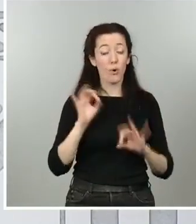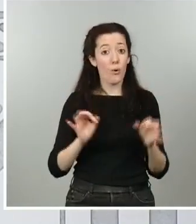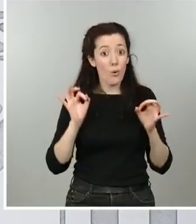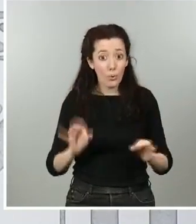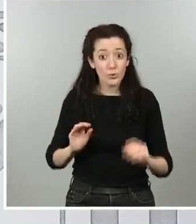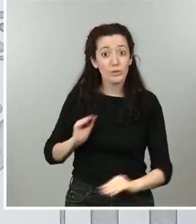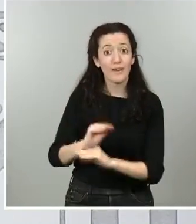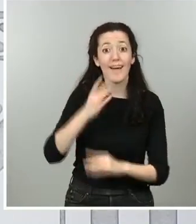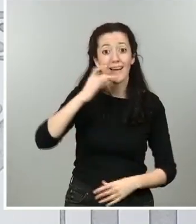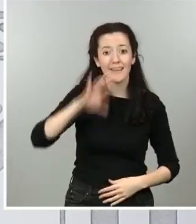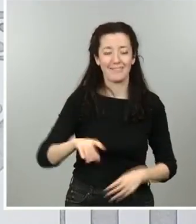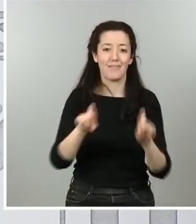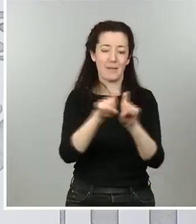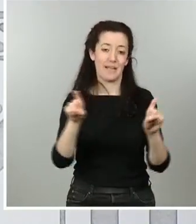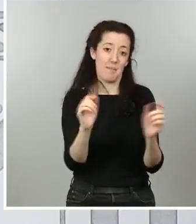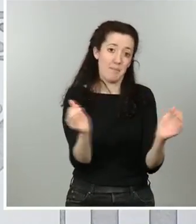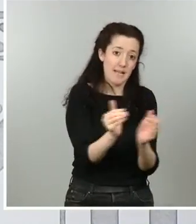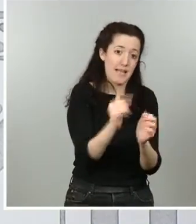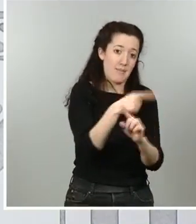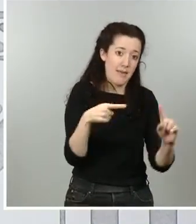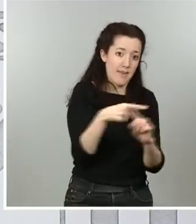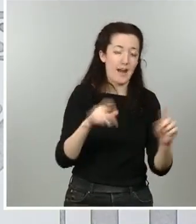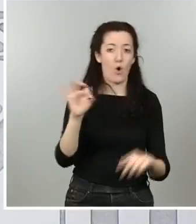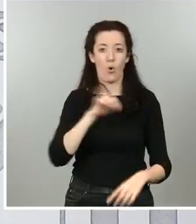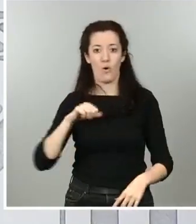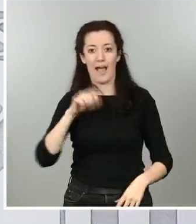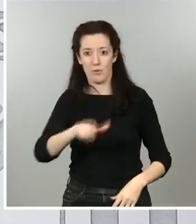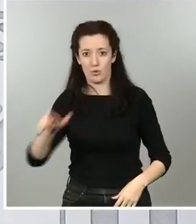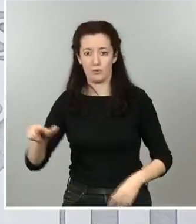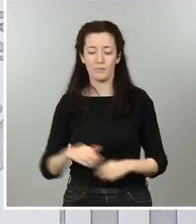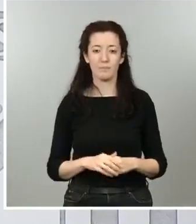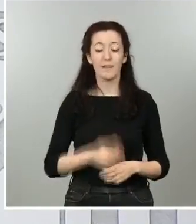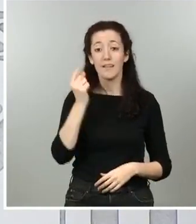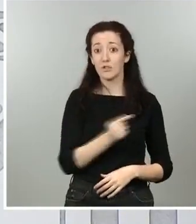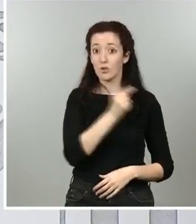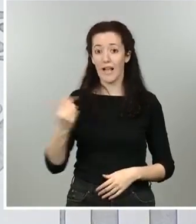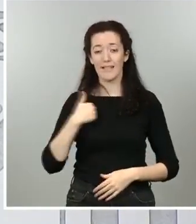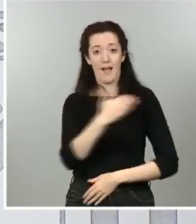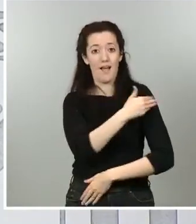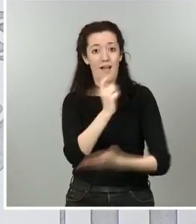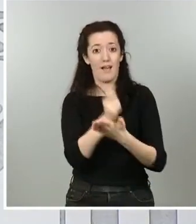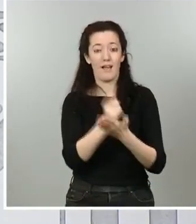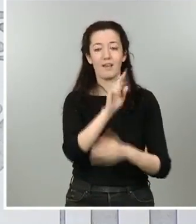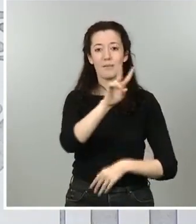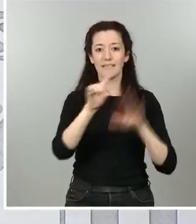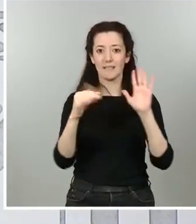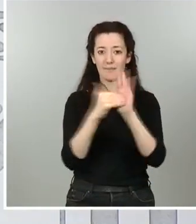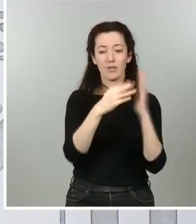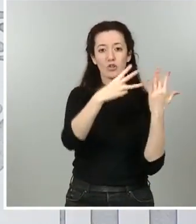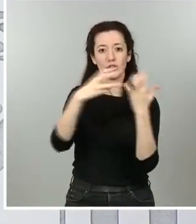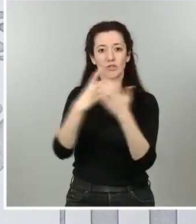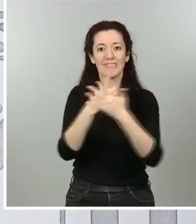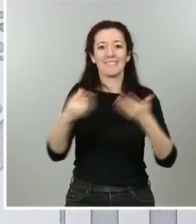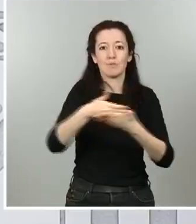empresa, para pymes y para autónomos. En total, el Estado ha avalado ya 26.800 816 millones de euros y